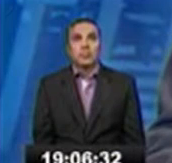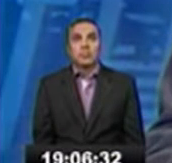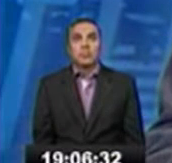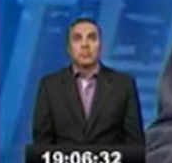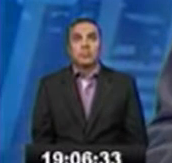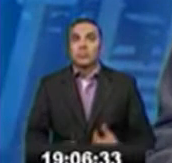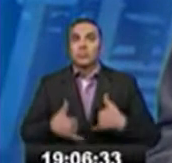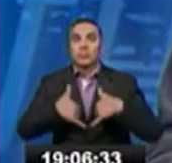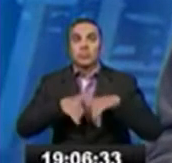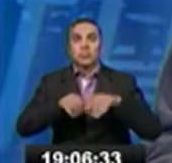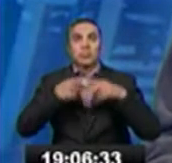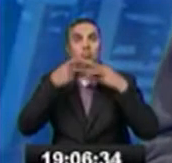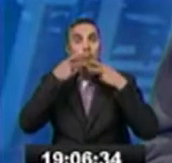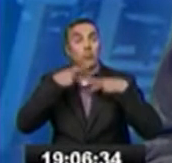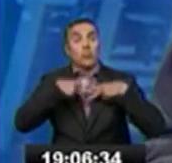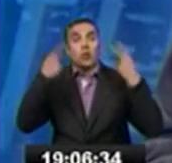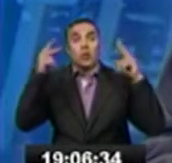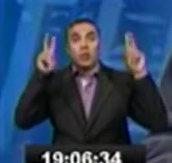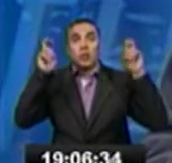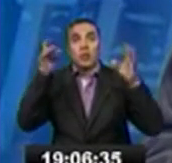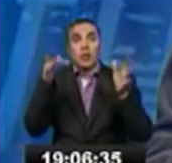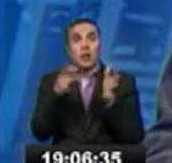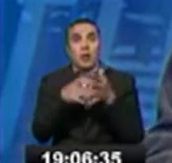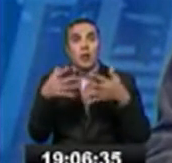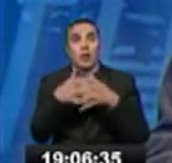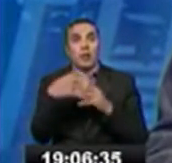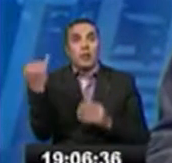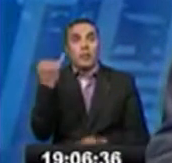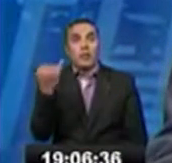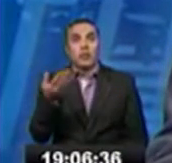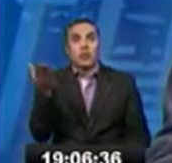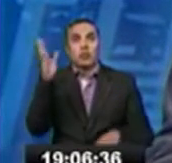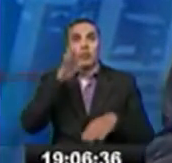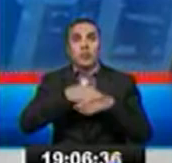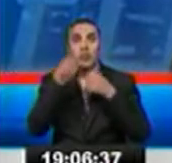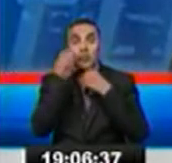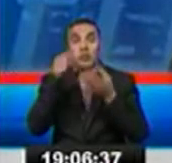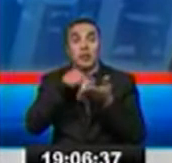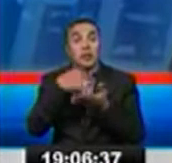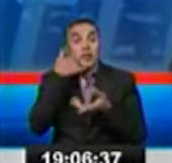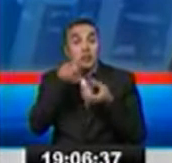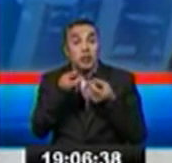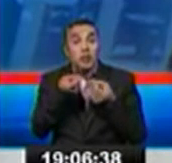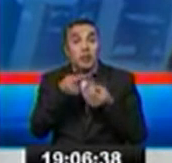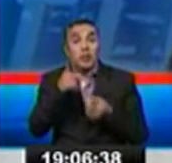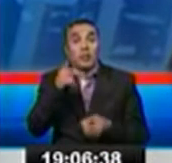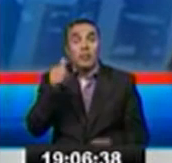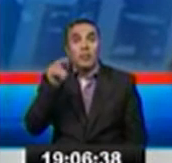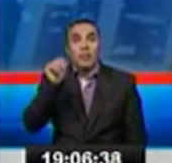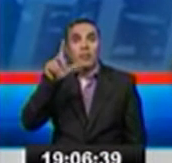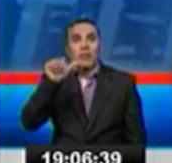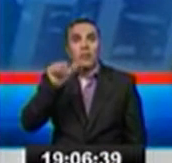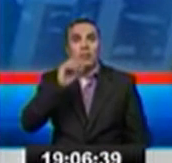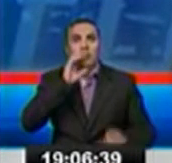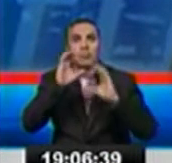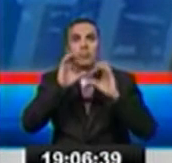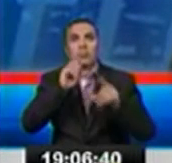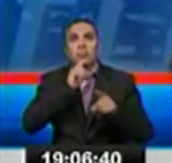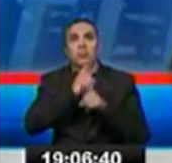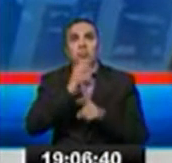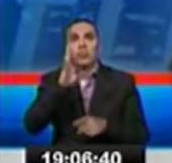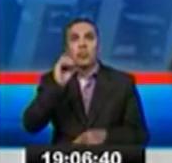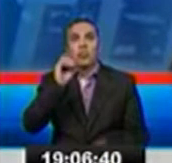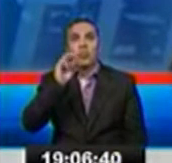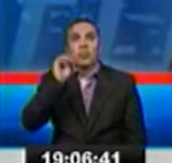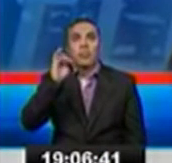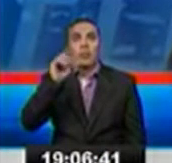Y continúan las revelaciones en el caso Arroz Verde de la información extraída del celular de Pamela Martínez. Hay conversaciones con Tomislav Topic,